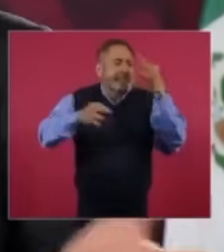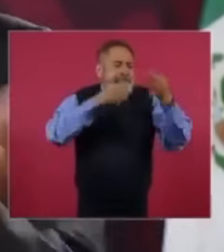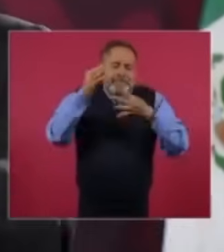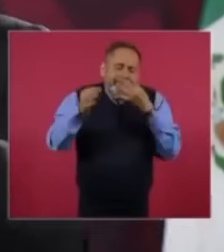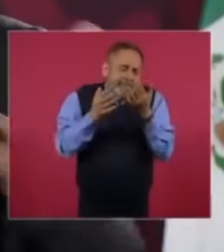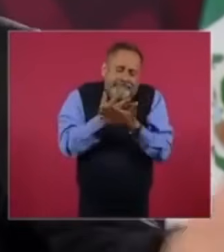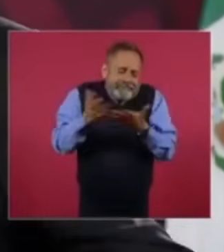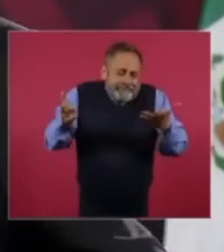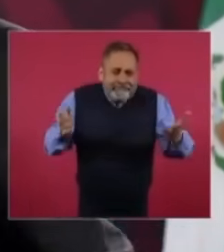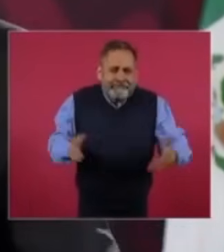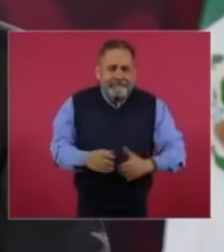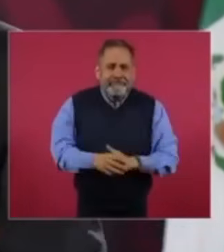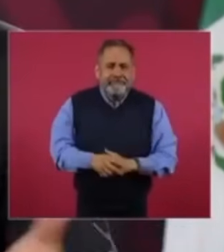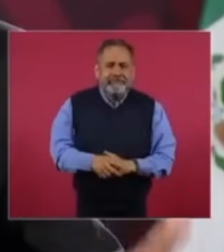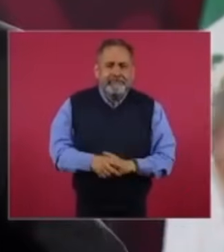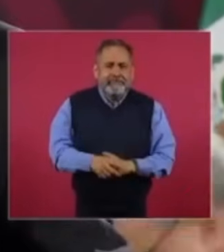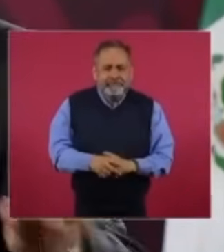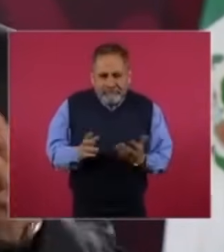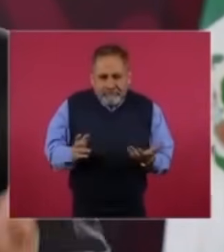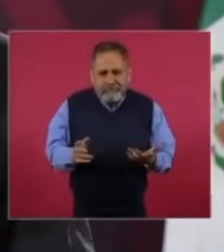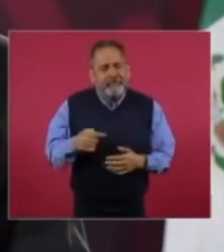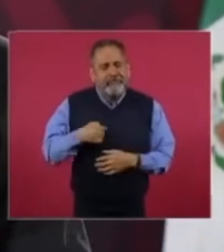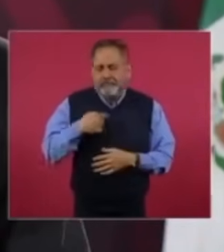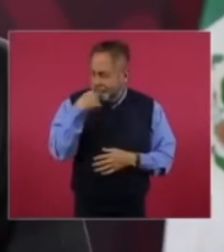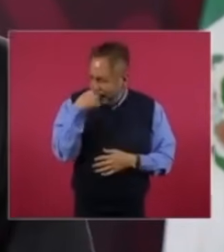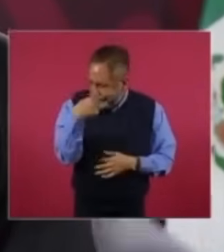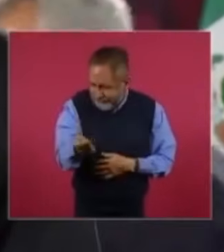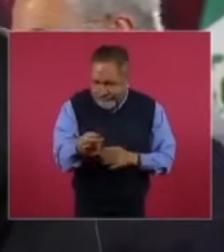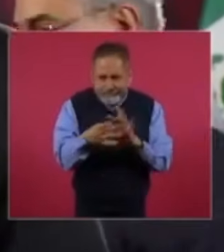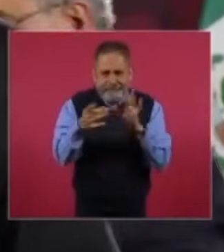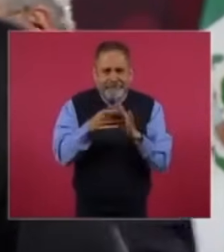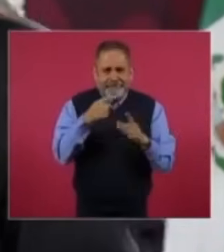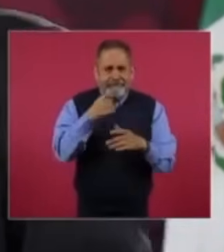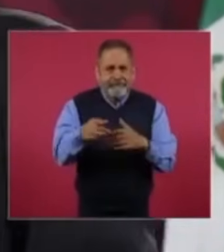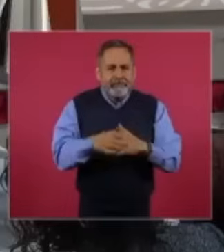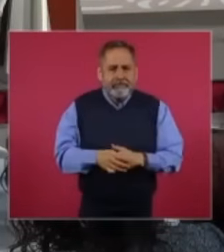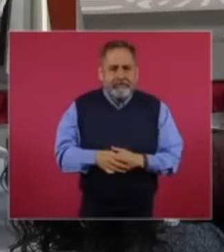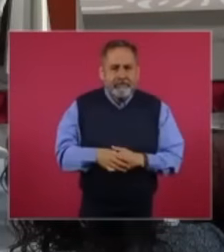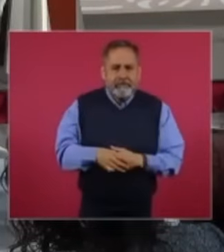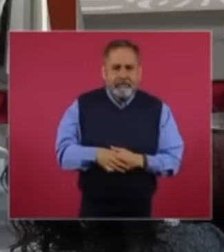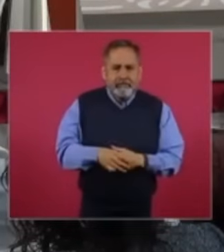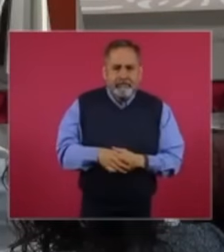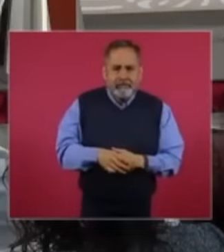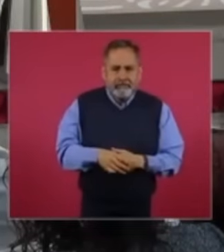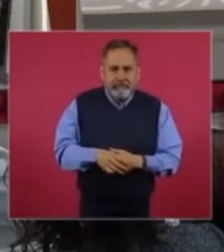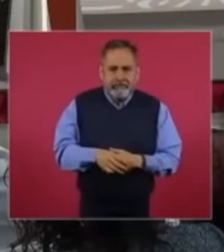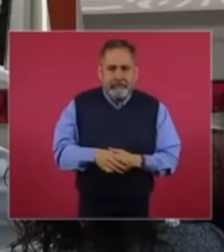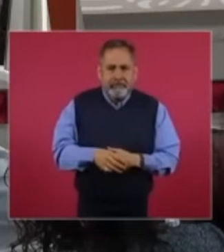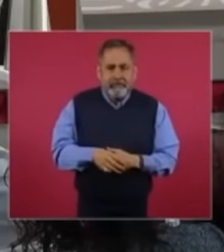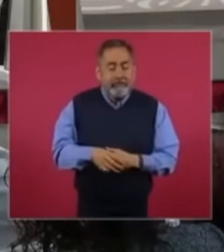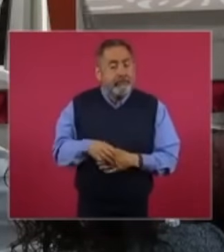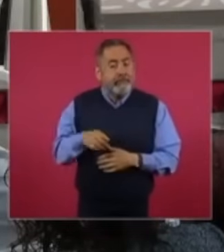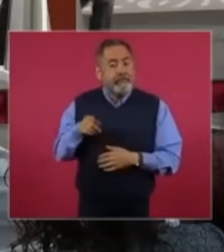Pero son acusaciones. Entonces, les voy a contar que cuando concluye